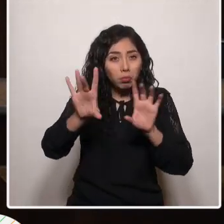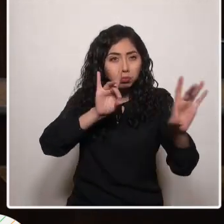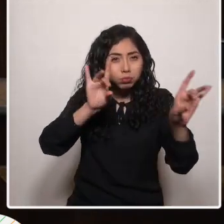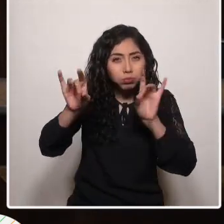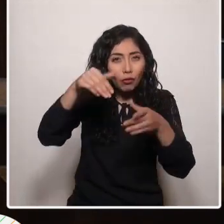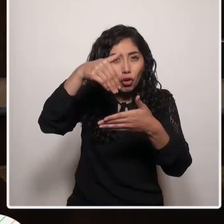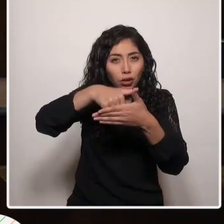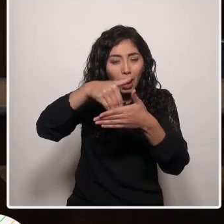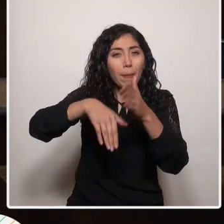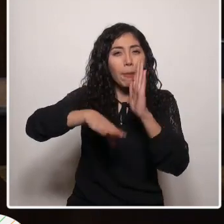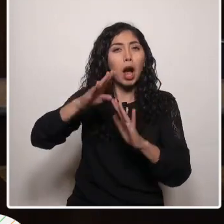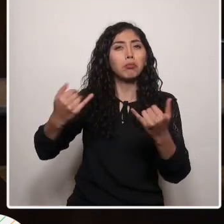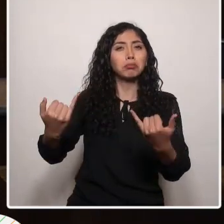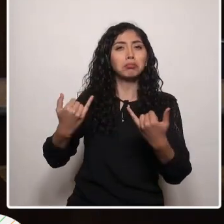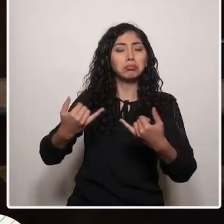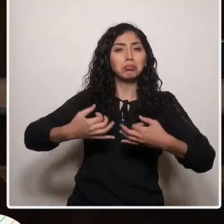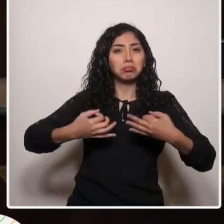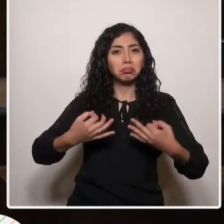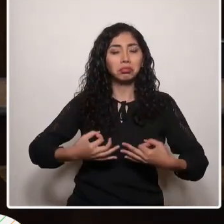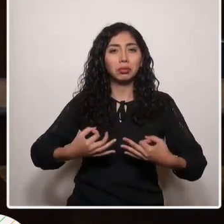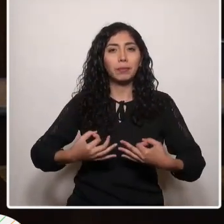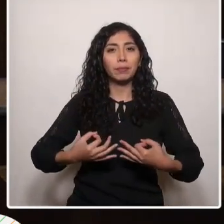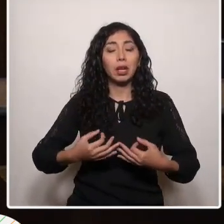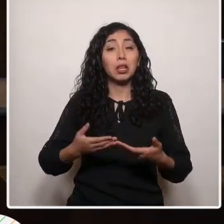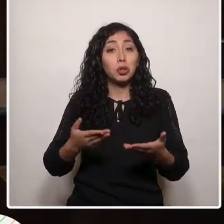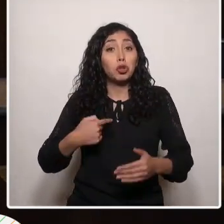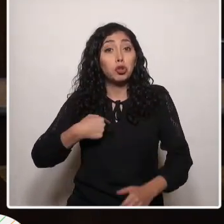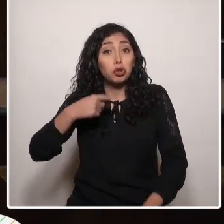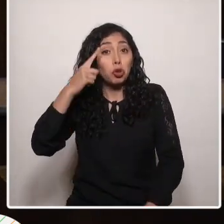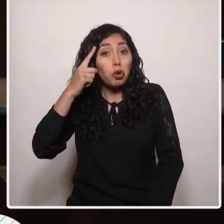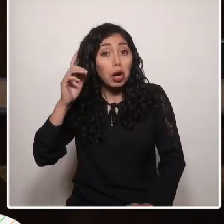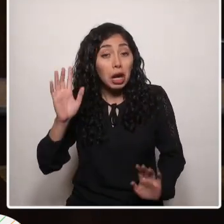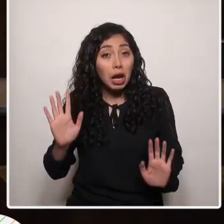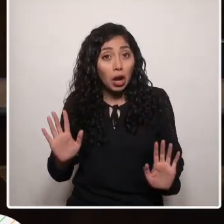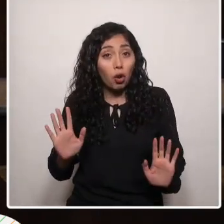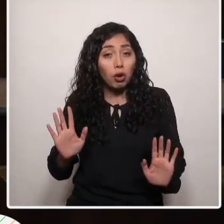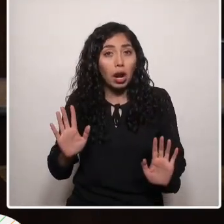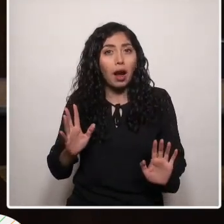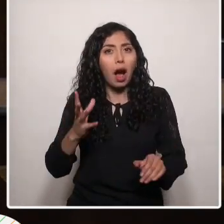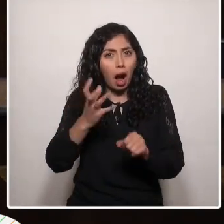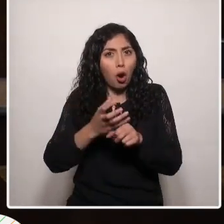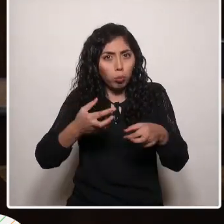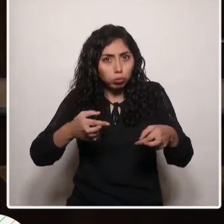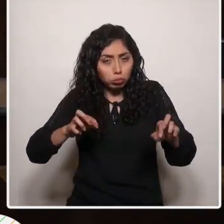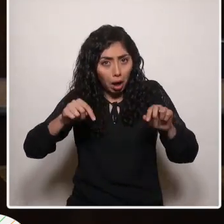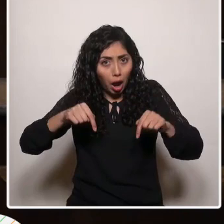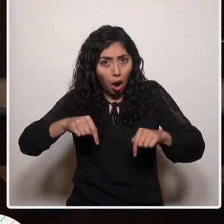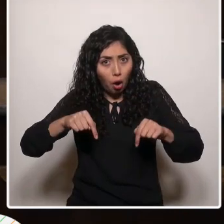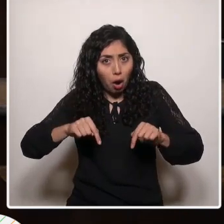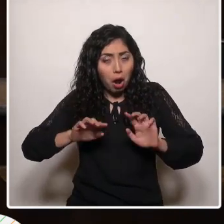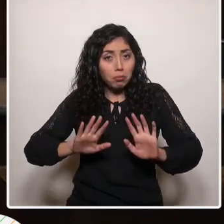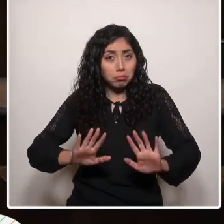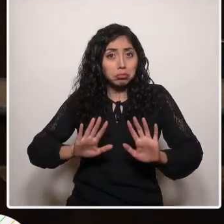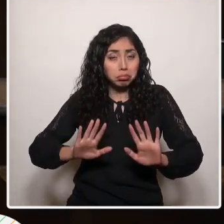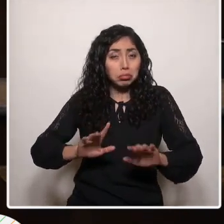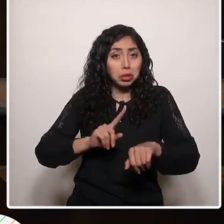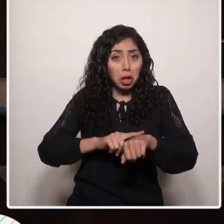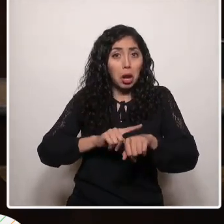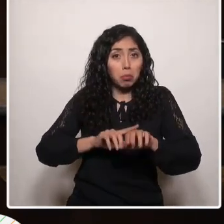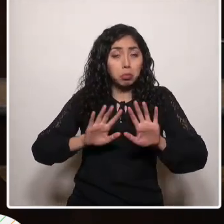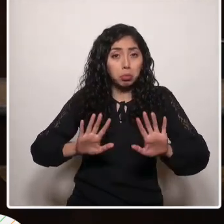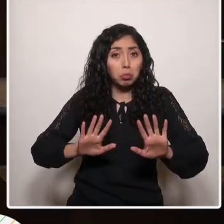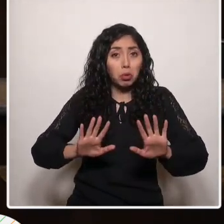más informada y razonada. Así que creo yo, señor secretario, que hay algo de espacio y de margen, precisamente por la